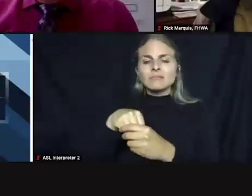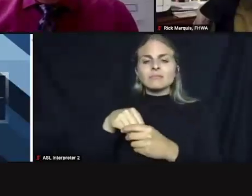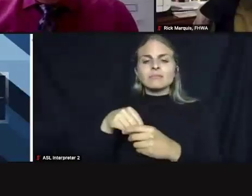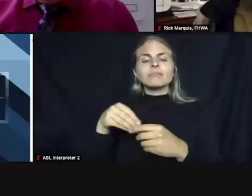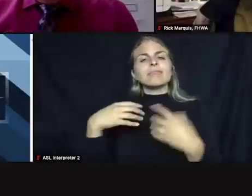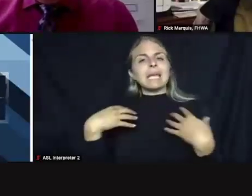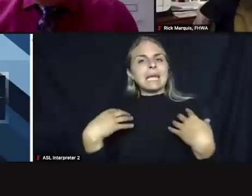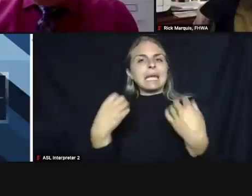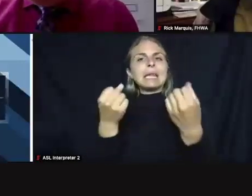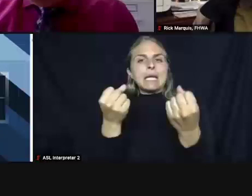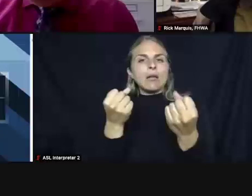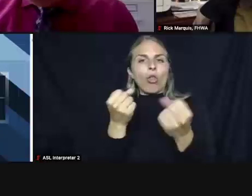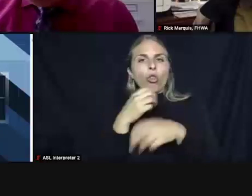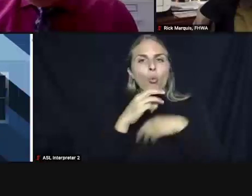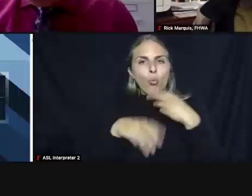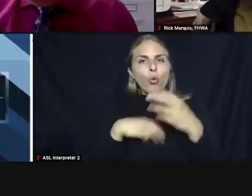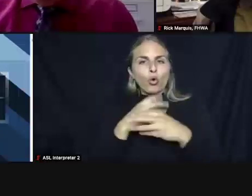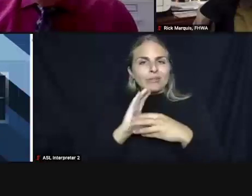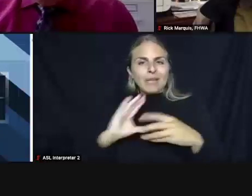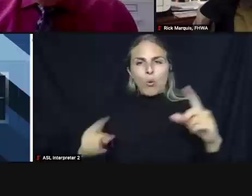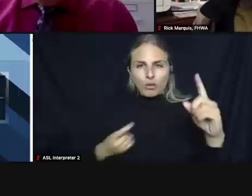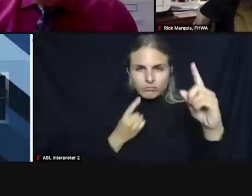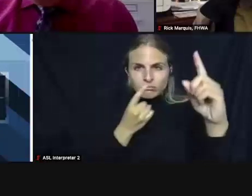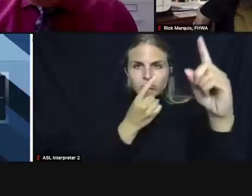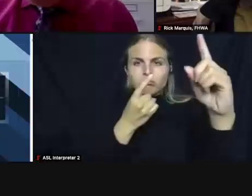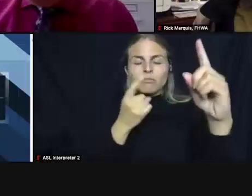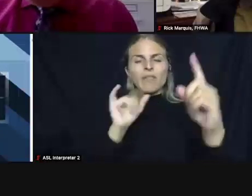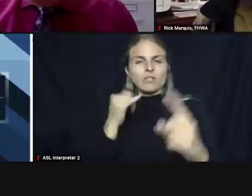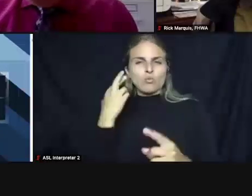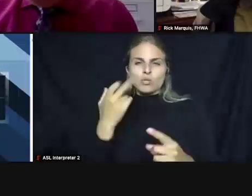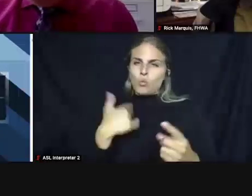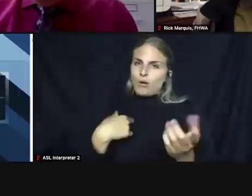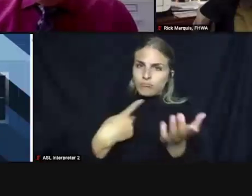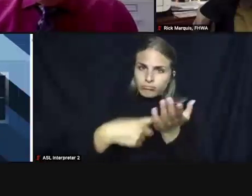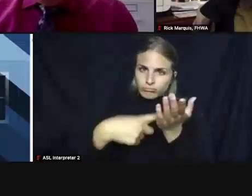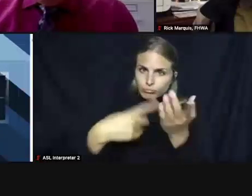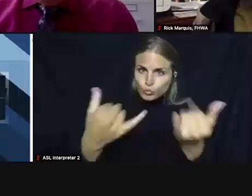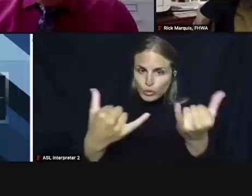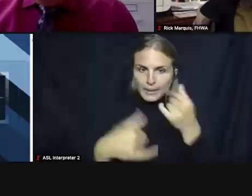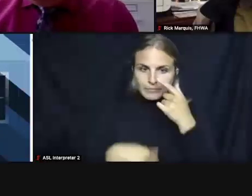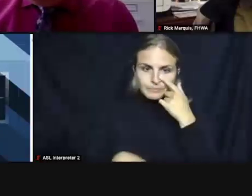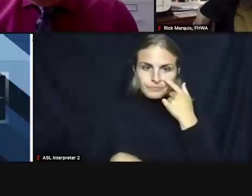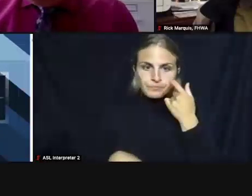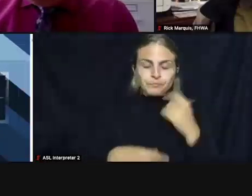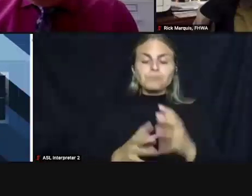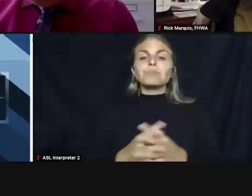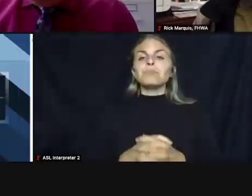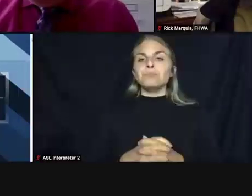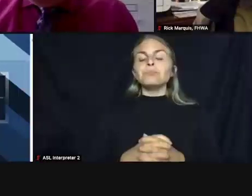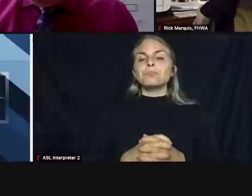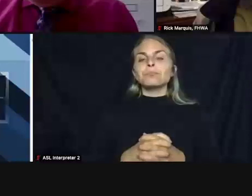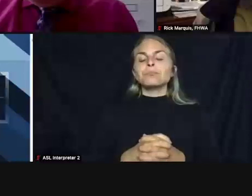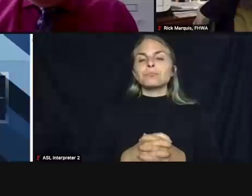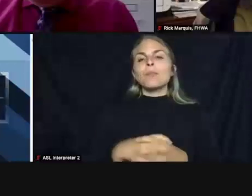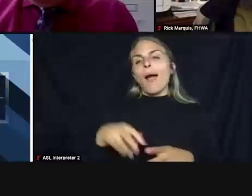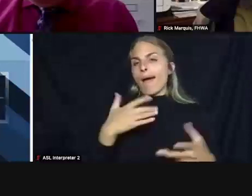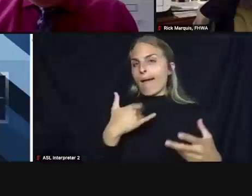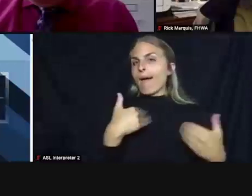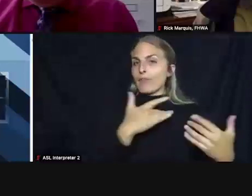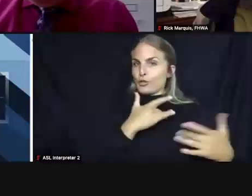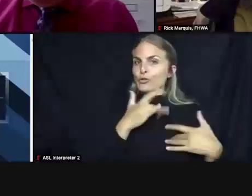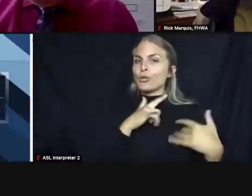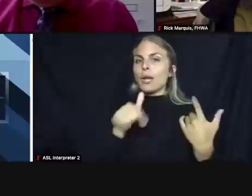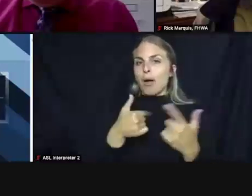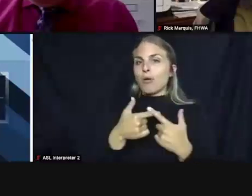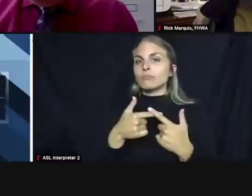tenemos la responsabilidad de curar el mundo. Por eso yo les hablo hoy día. Yo tengo